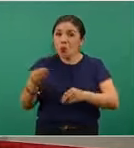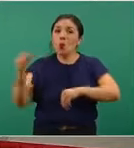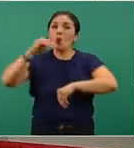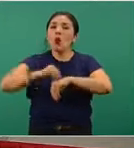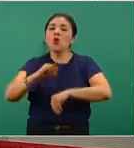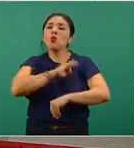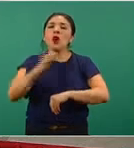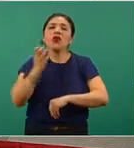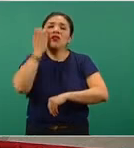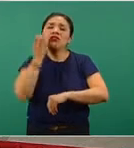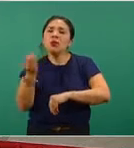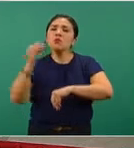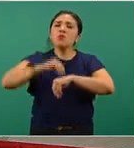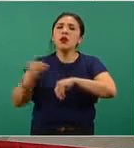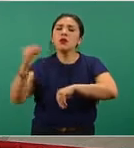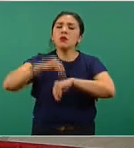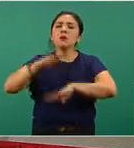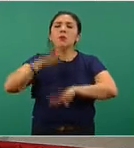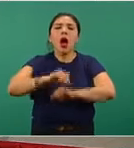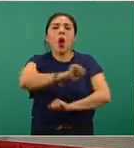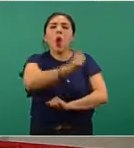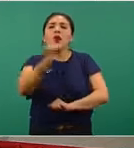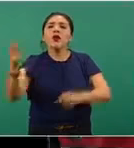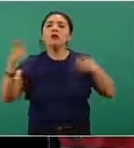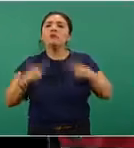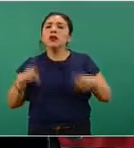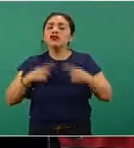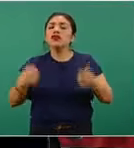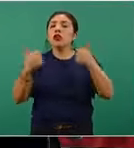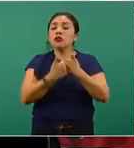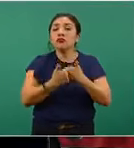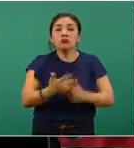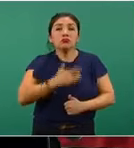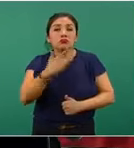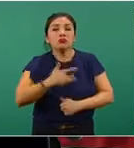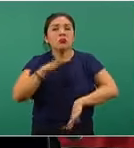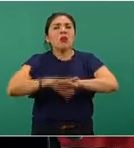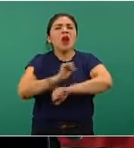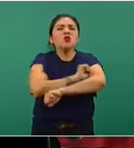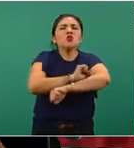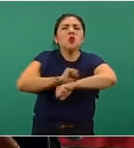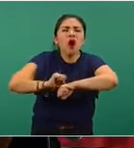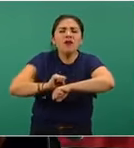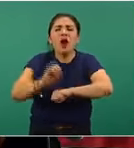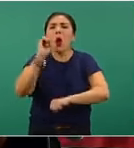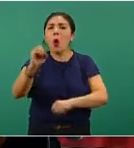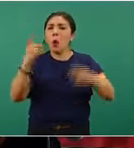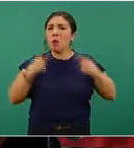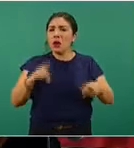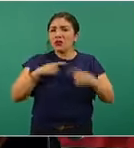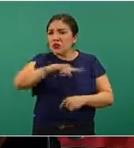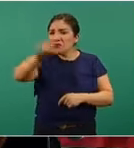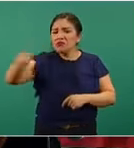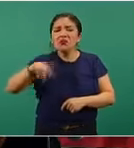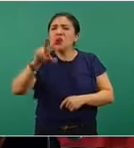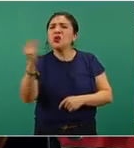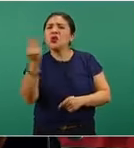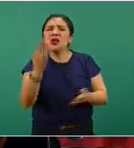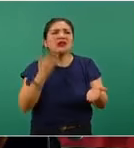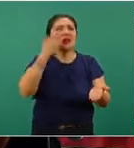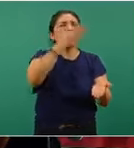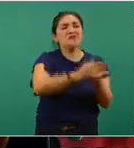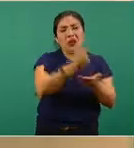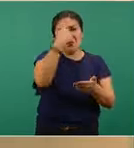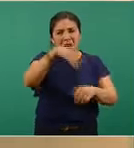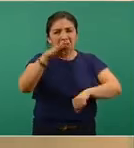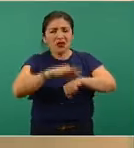que si hubiéramos muestreado a otras personas con casos leves, o a las personas que ni siquiera acudieron a un centro de